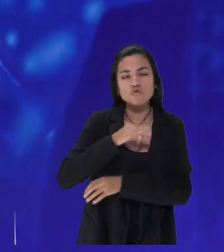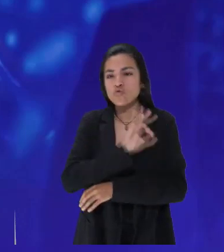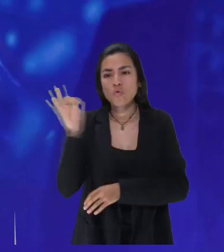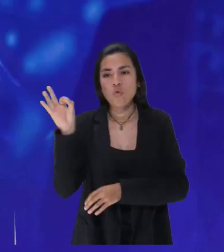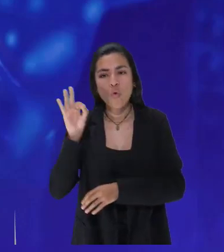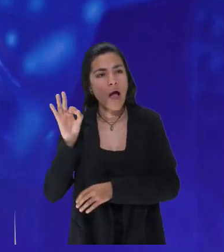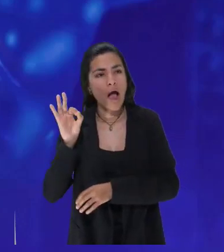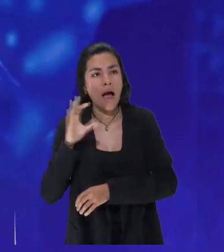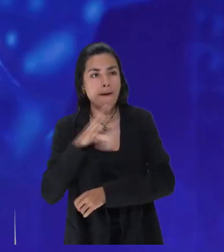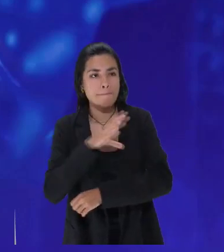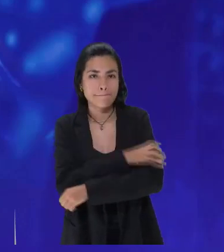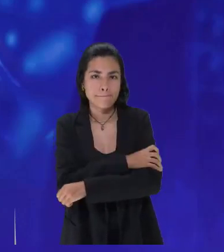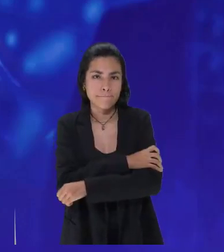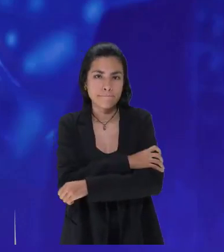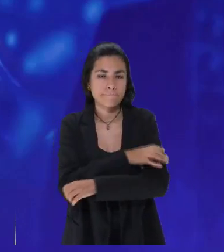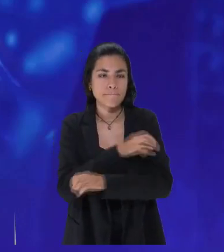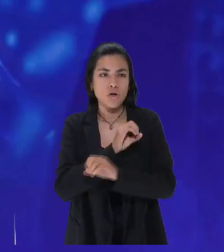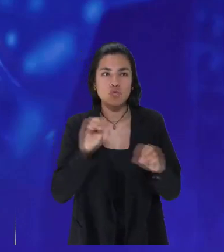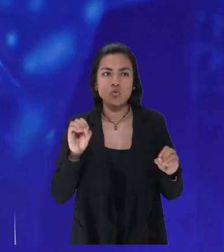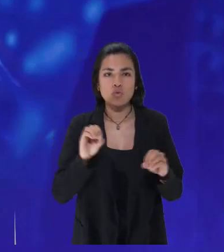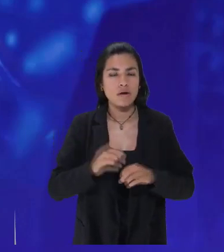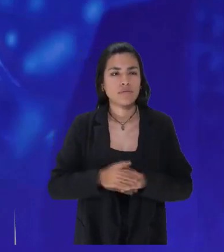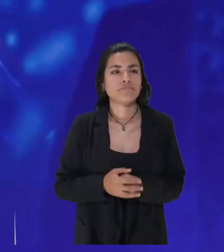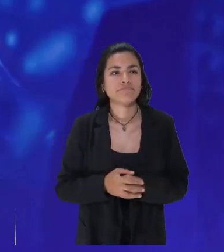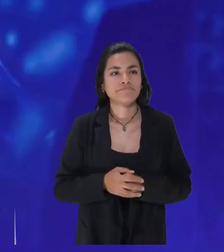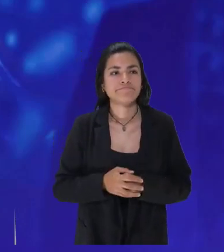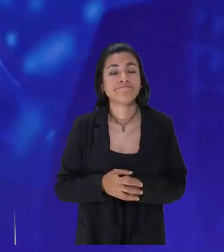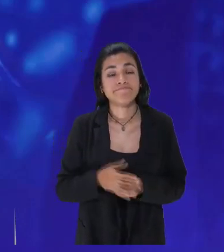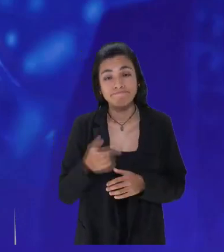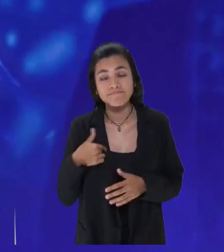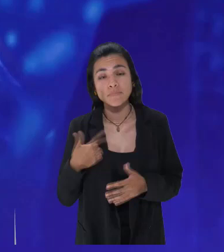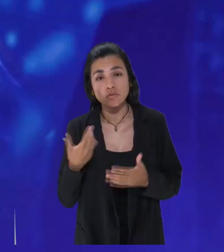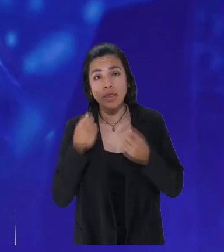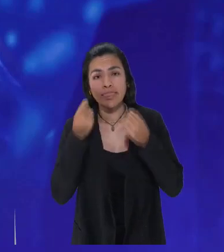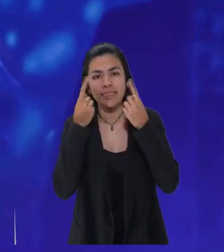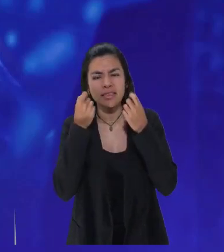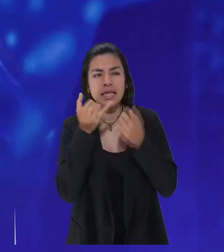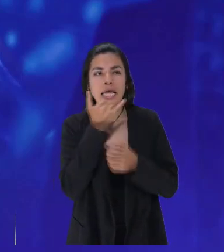nunca. O sea, tener esto es entender lo que está pasando y lo que